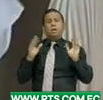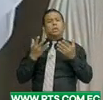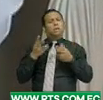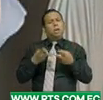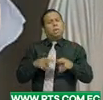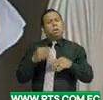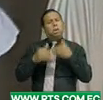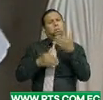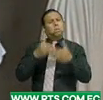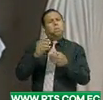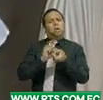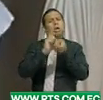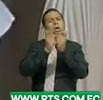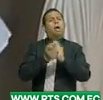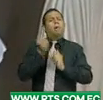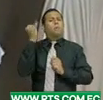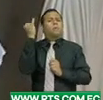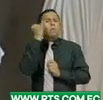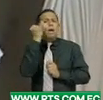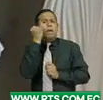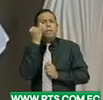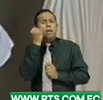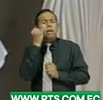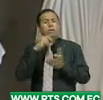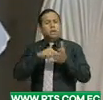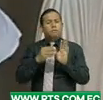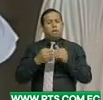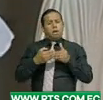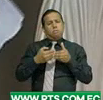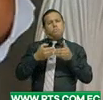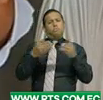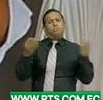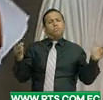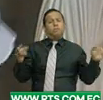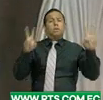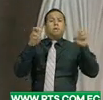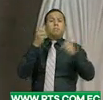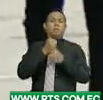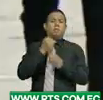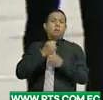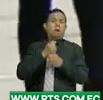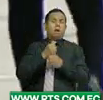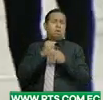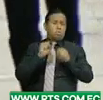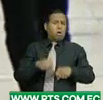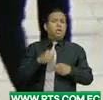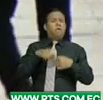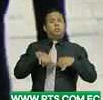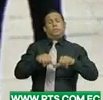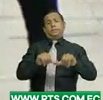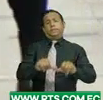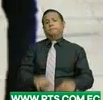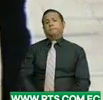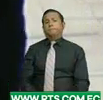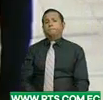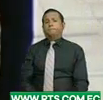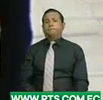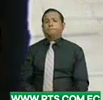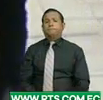un semáforo verde que nos permita recuperar el comercio, la producción y la generación de empleo. Informó Adriana